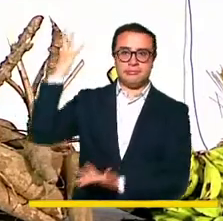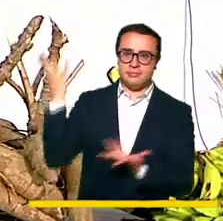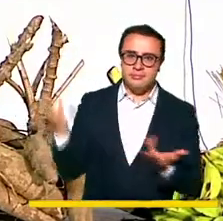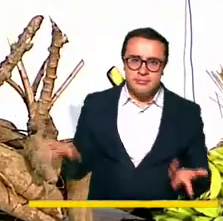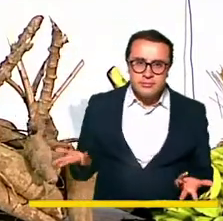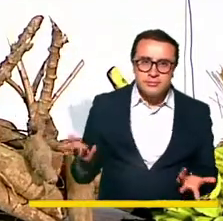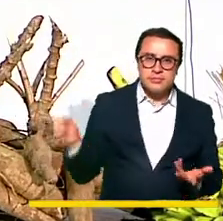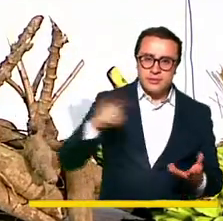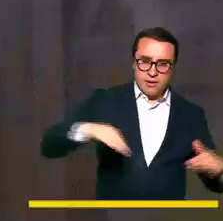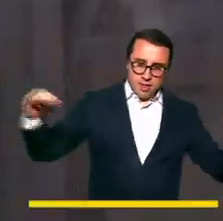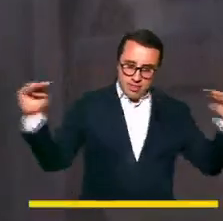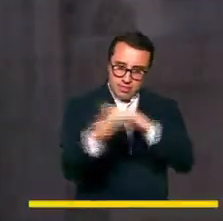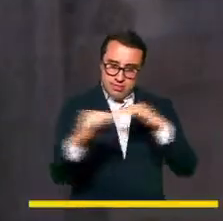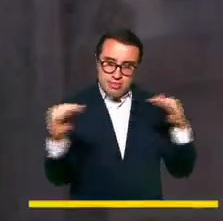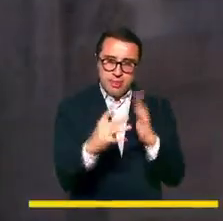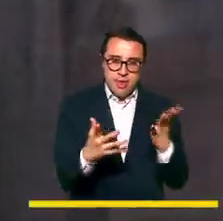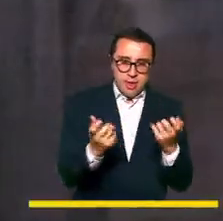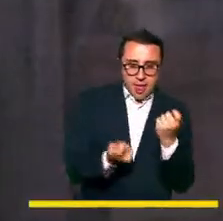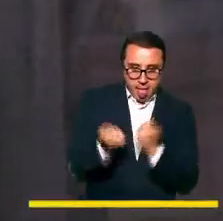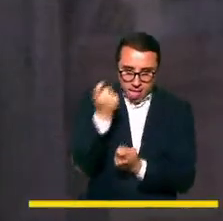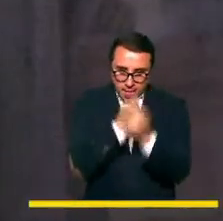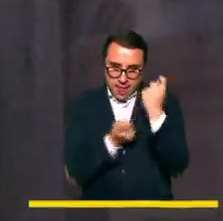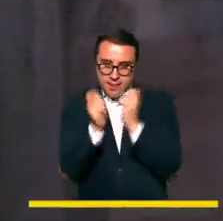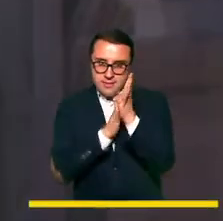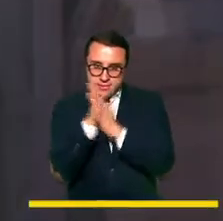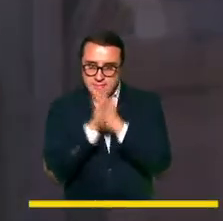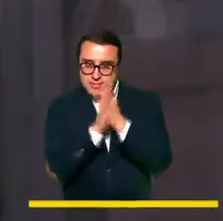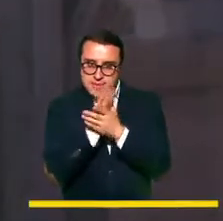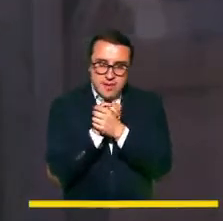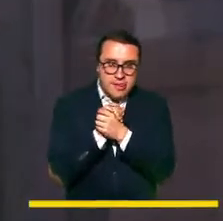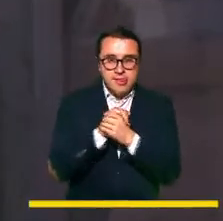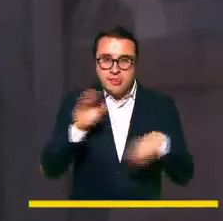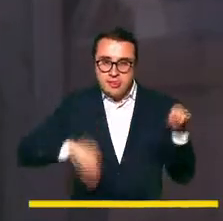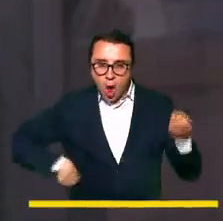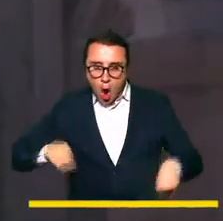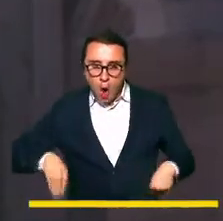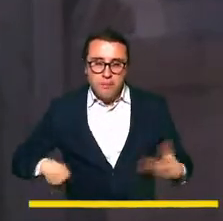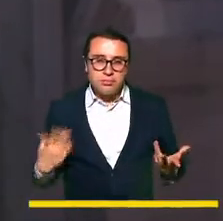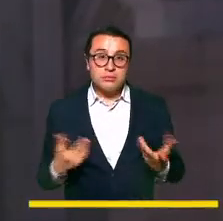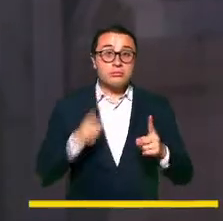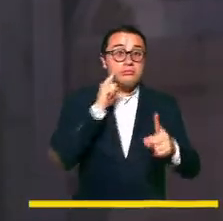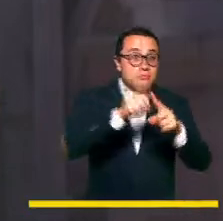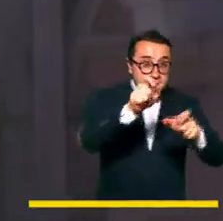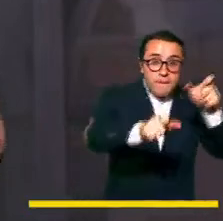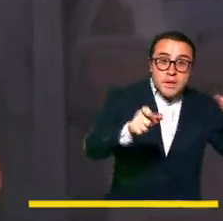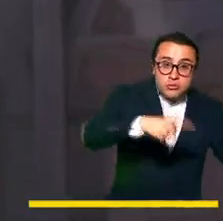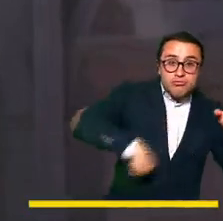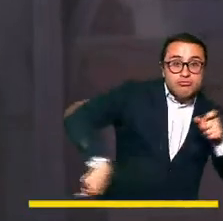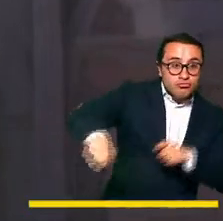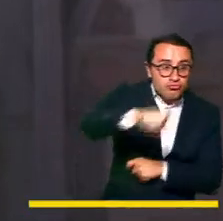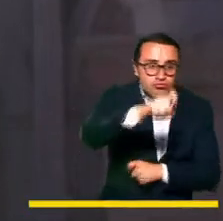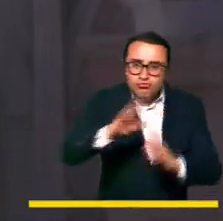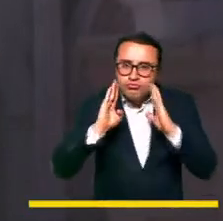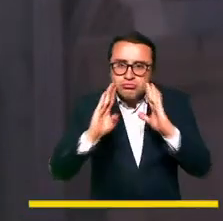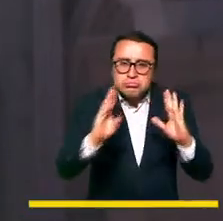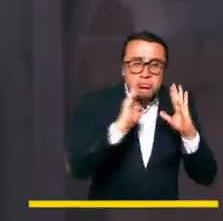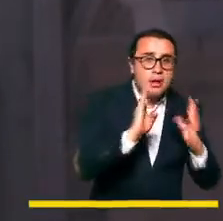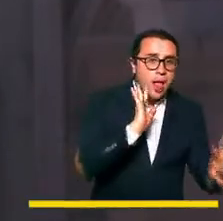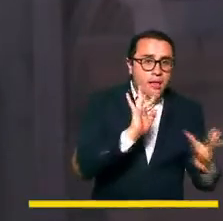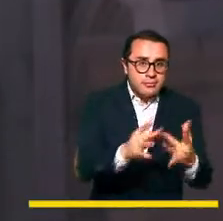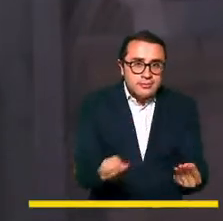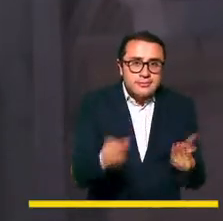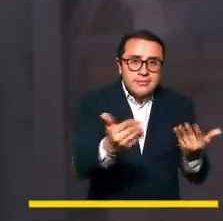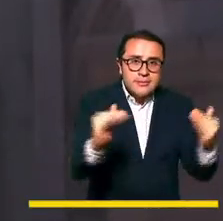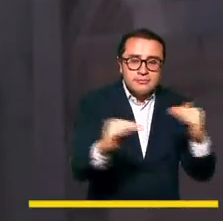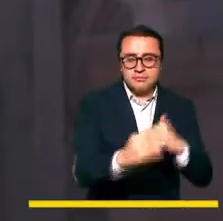los negociantes de carreteras, no para las necesidades de la población. Porque nos